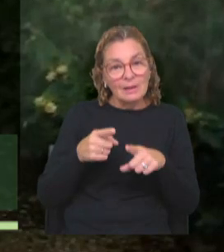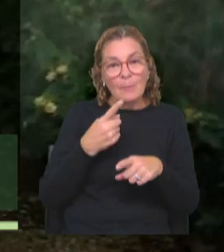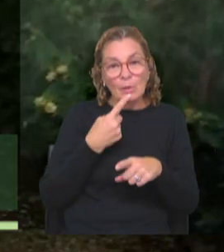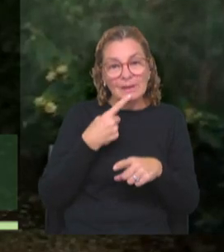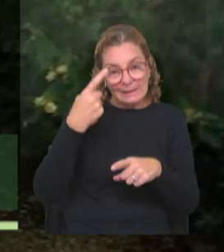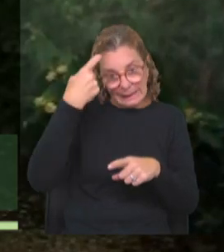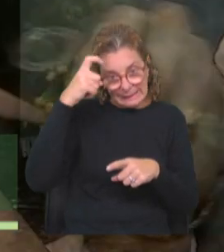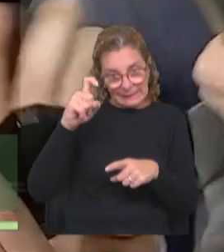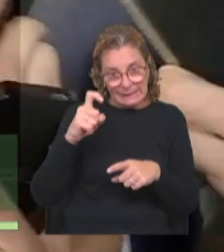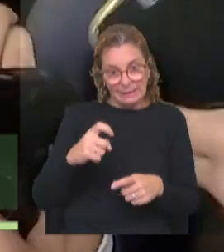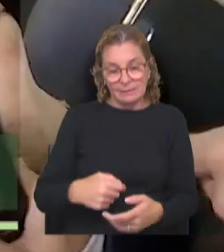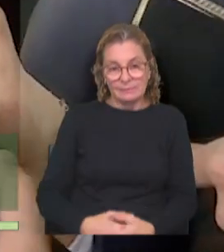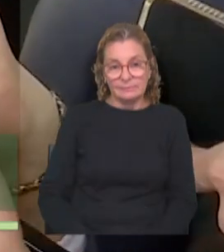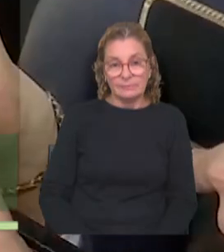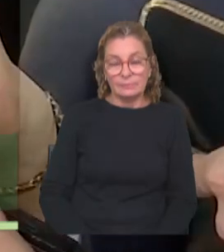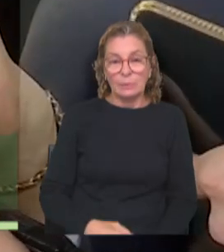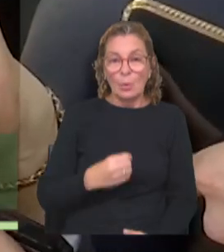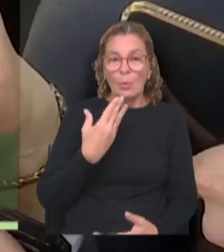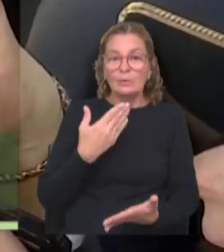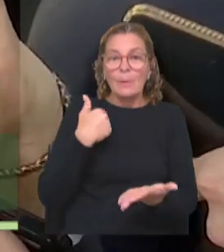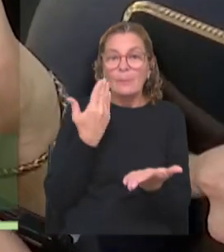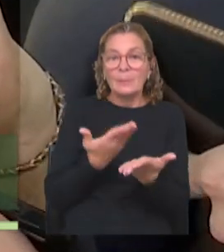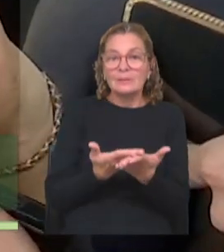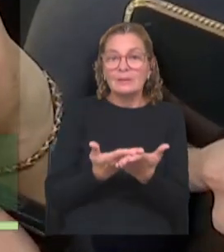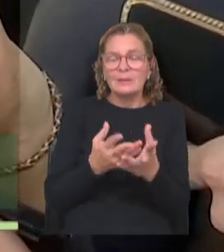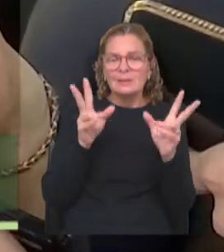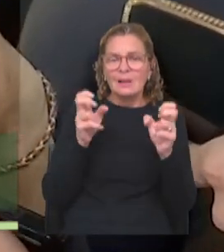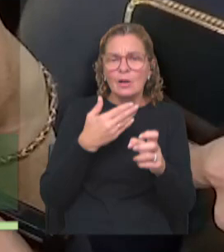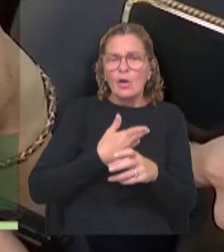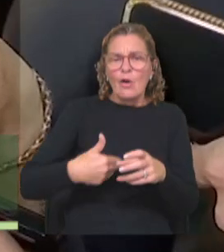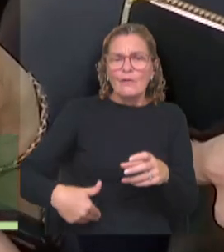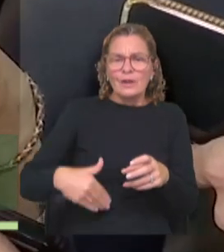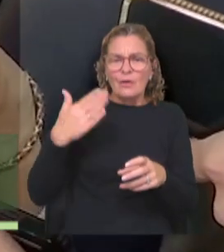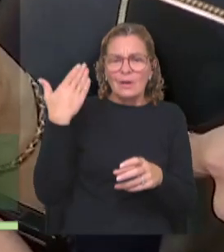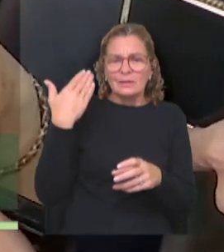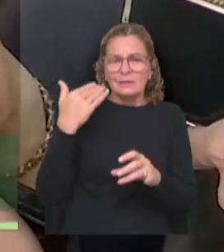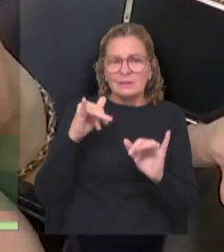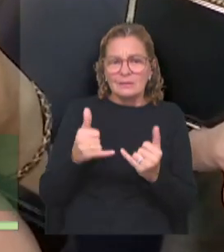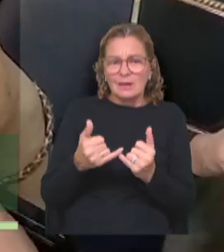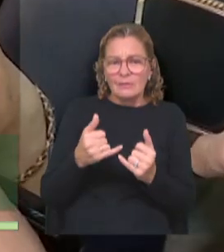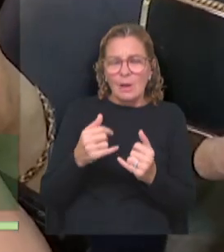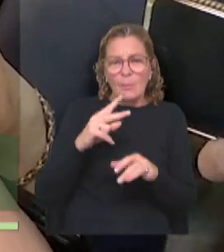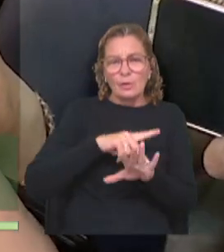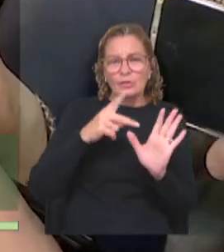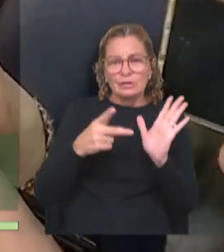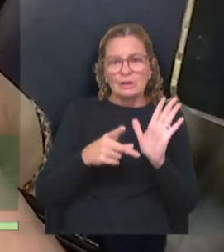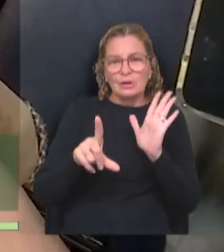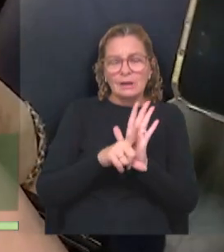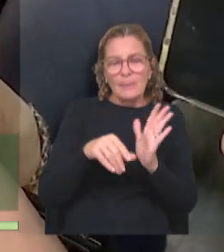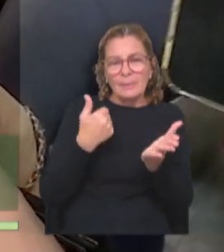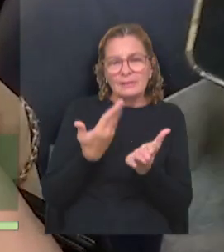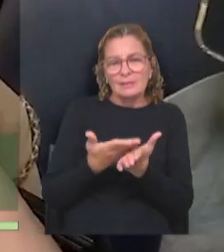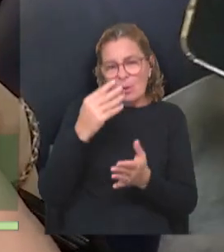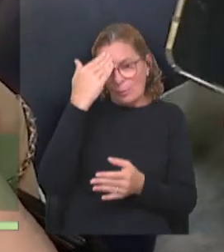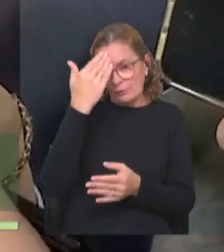ideológicas. Cuando se planteó el tema, ya en los gobiernos anteriores ya había proyectos de ley presentados por el Frente